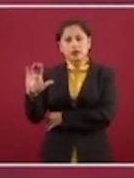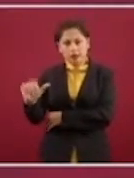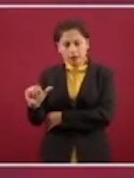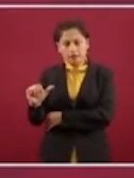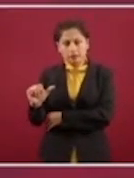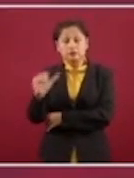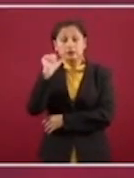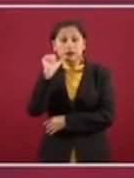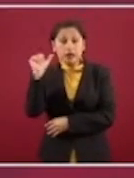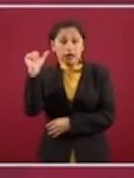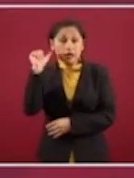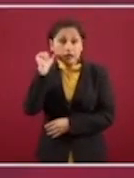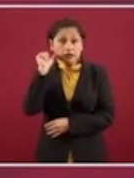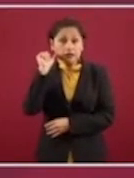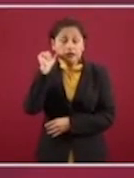iniciamos ya